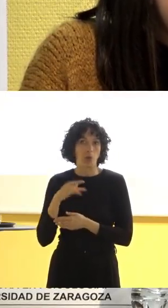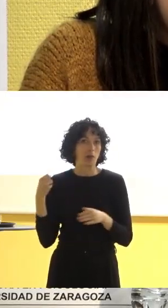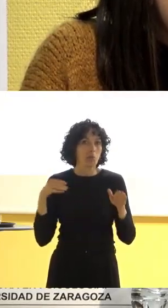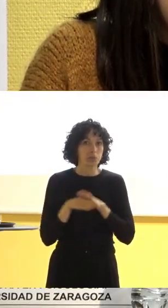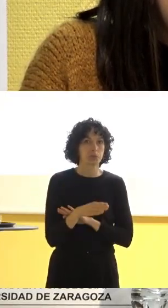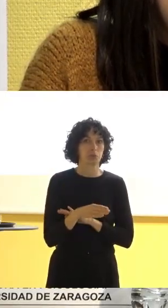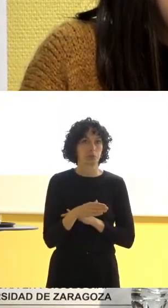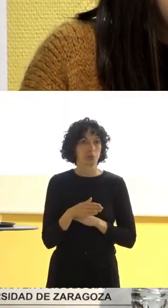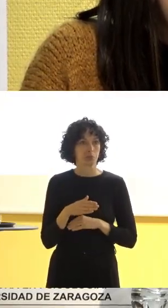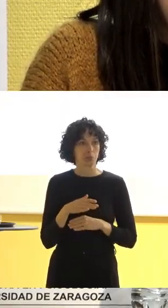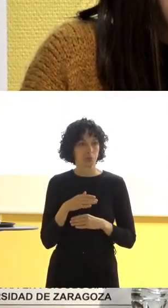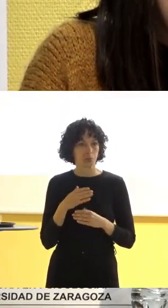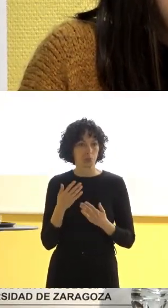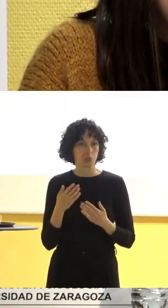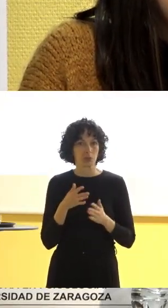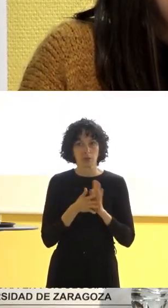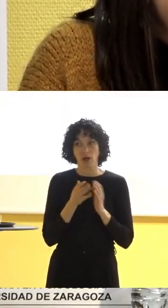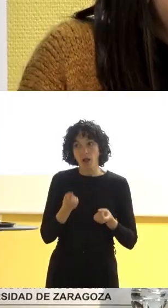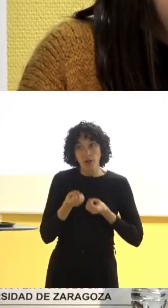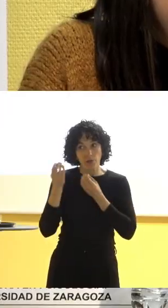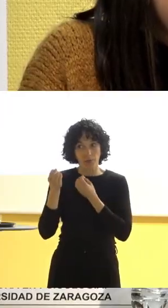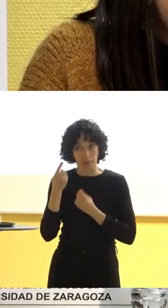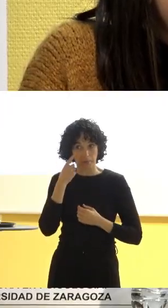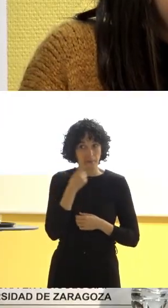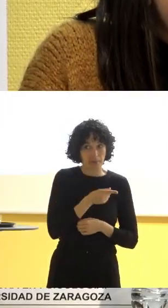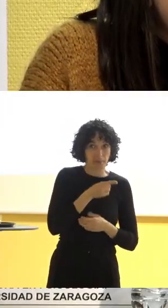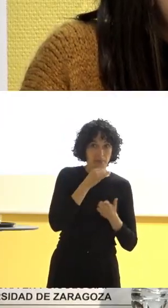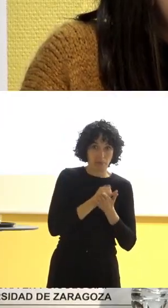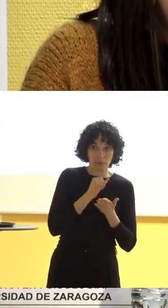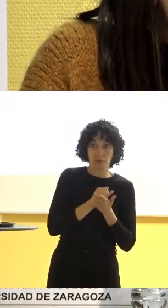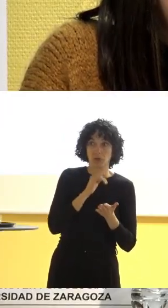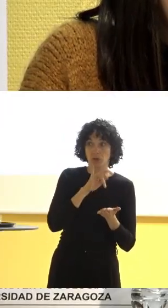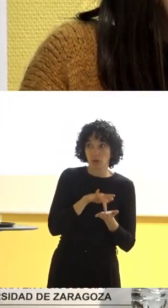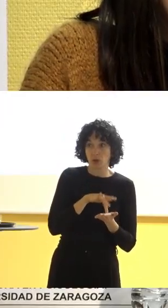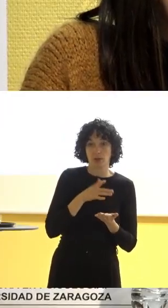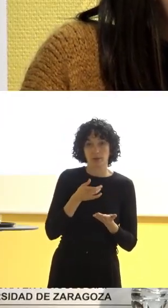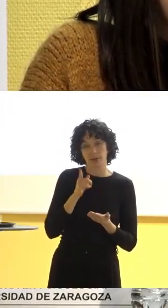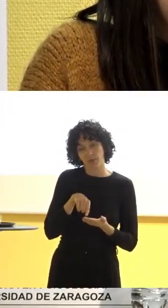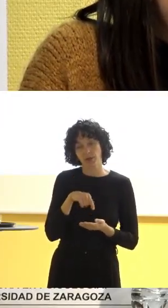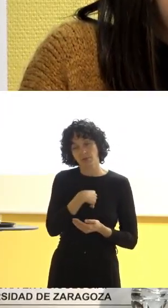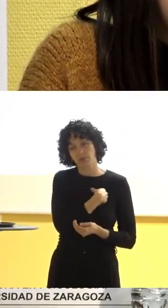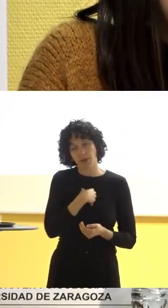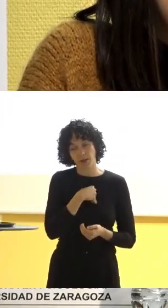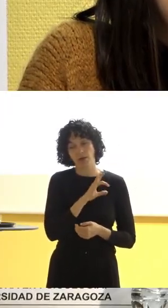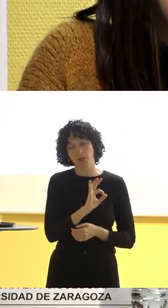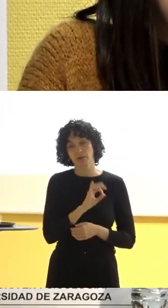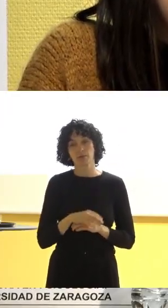puedes acceder a esa, o sea, te informan de que se está realizando. También tiene esa labor el